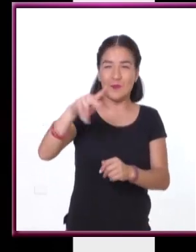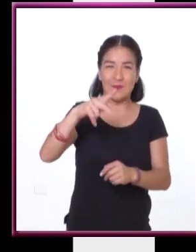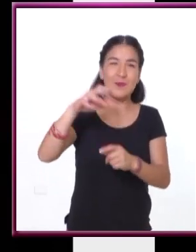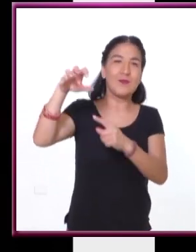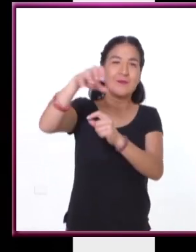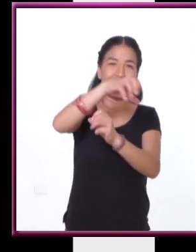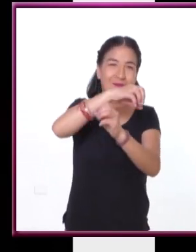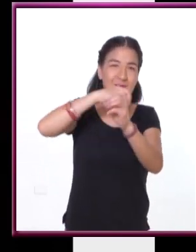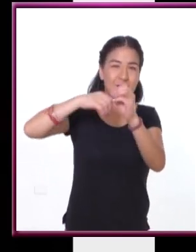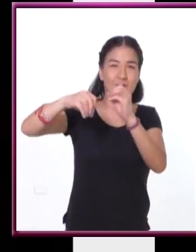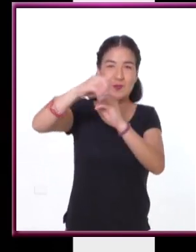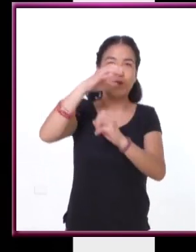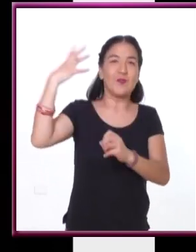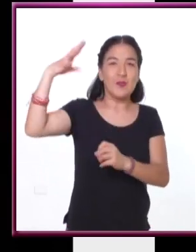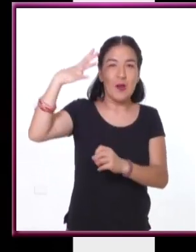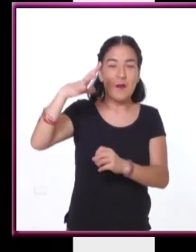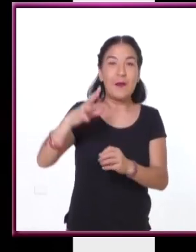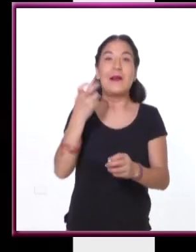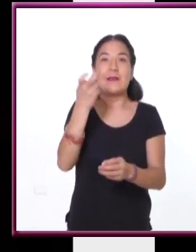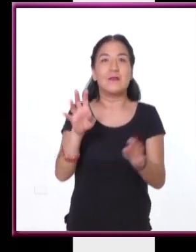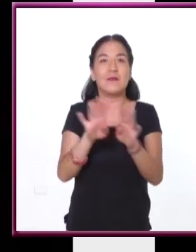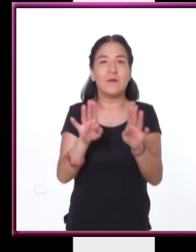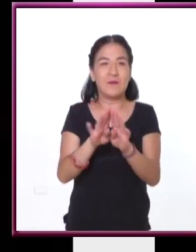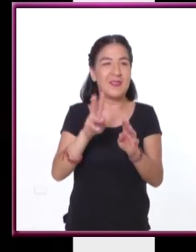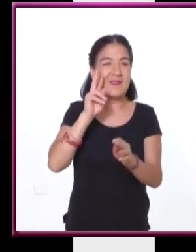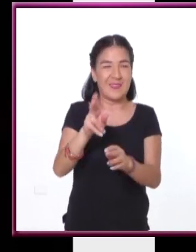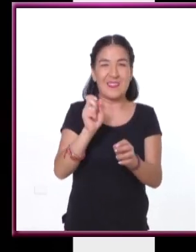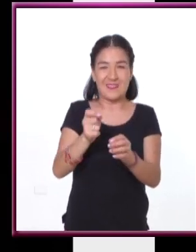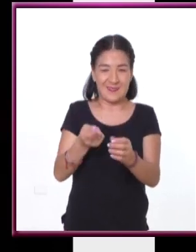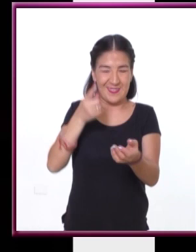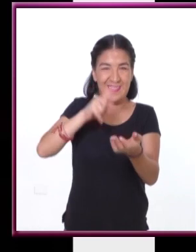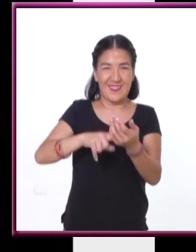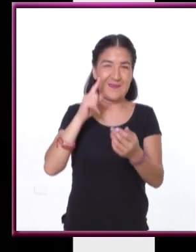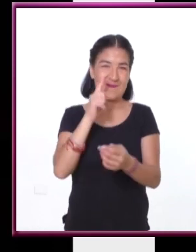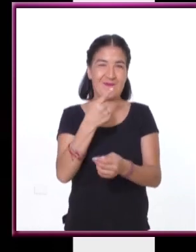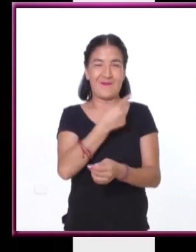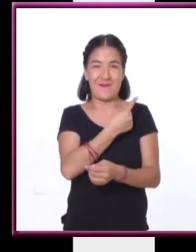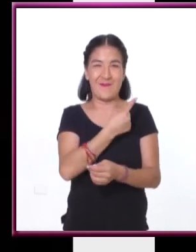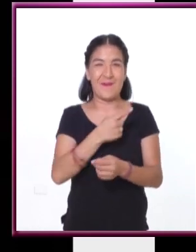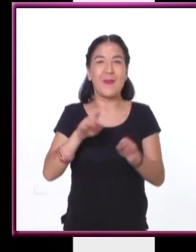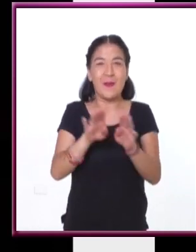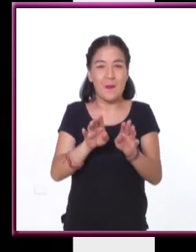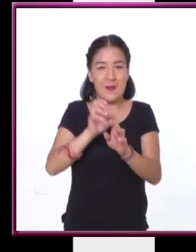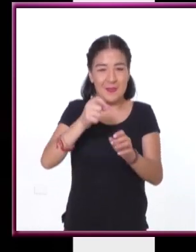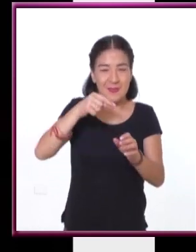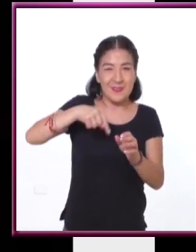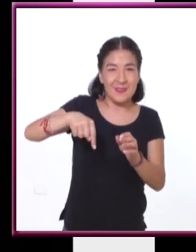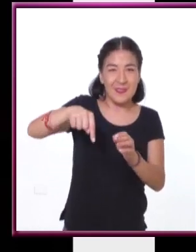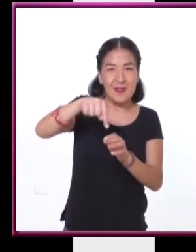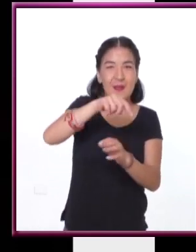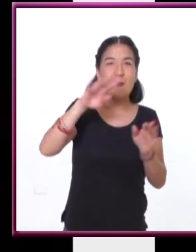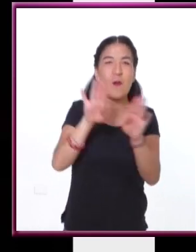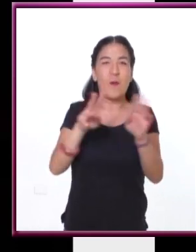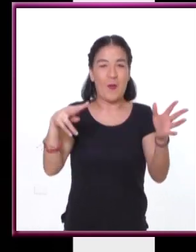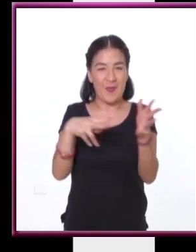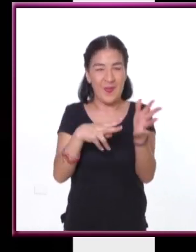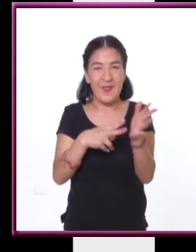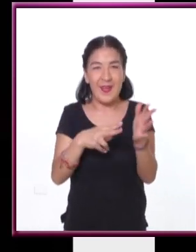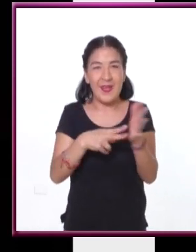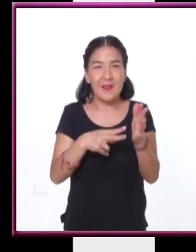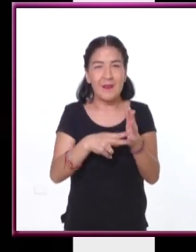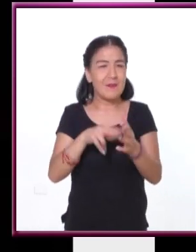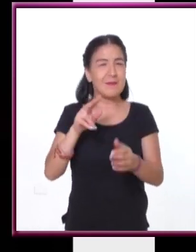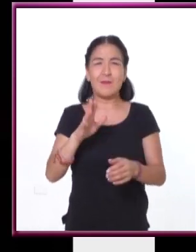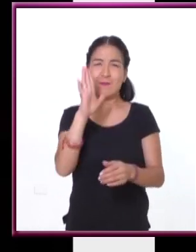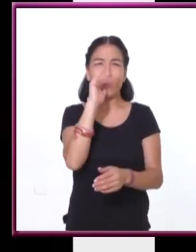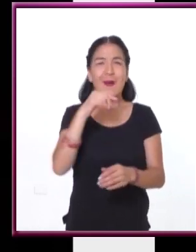lo que resultó fascinante son estas brechas que ven ustedes aquí, toda esta estructura que nadie se imaginaba que podíamos